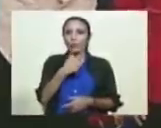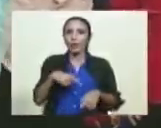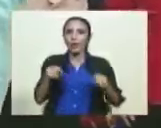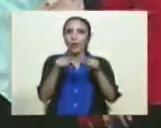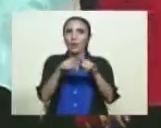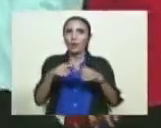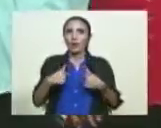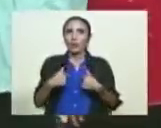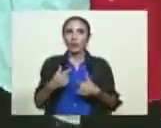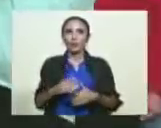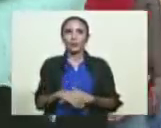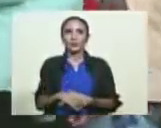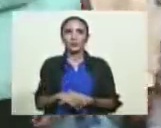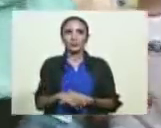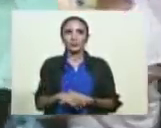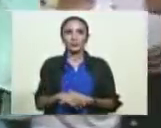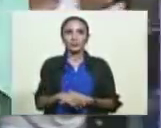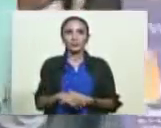Ese bigotote.